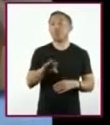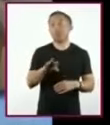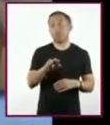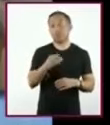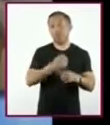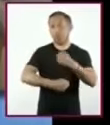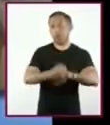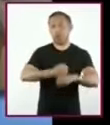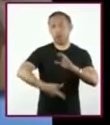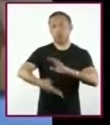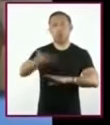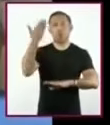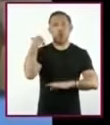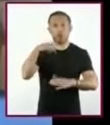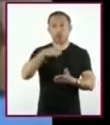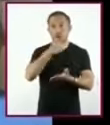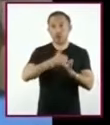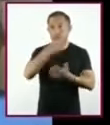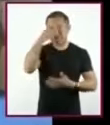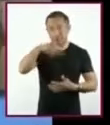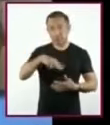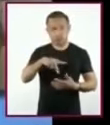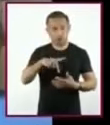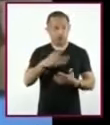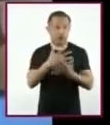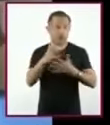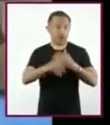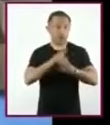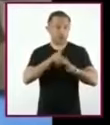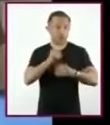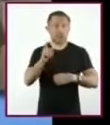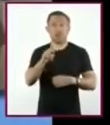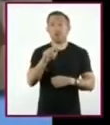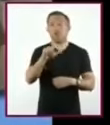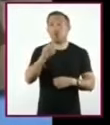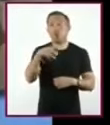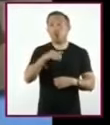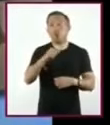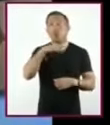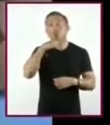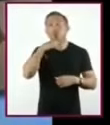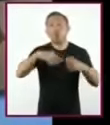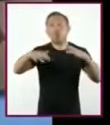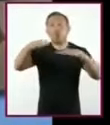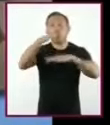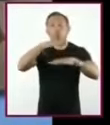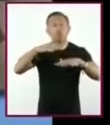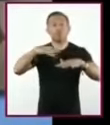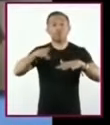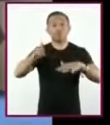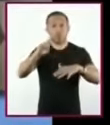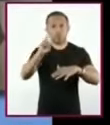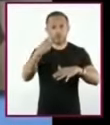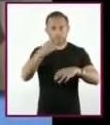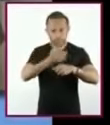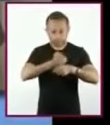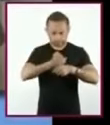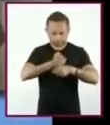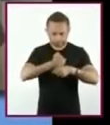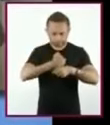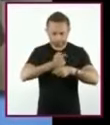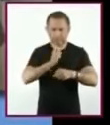México teníamos graves problemas de contaminación del aire por el plomo. Y gracias a investigaciones que se hicieron, que se demostró que